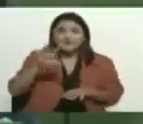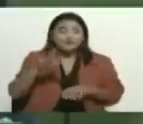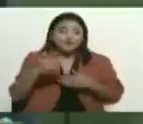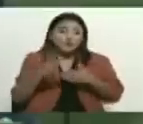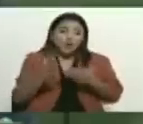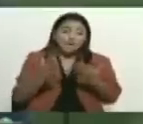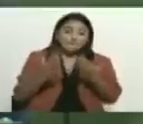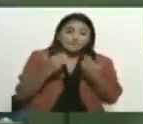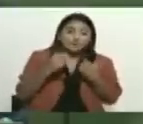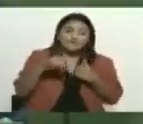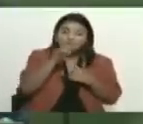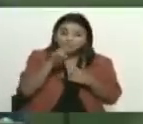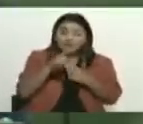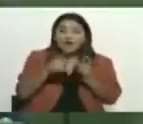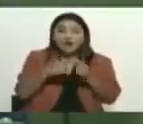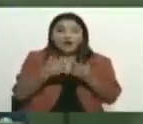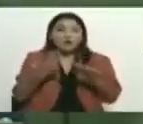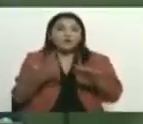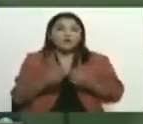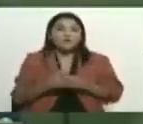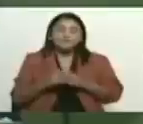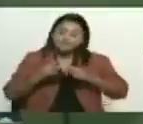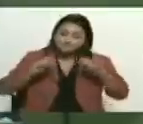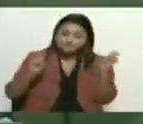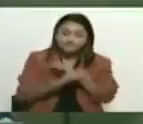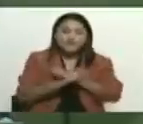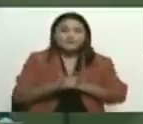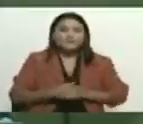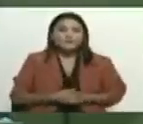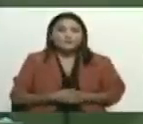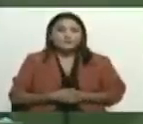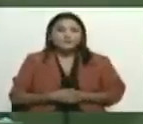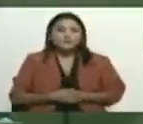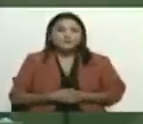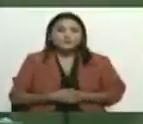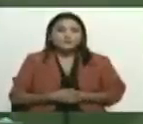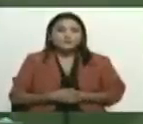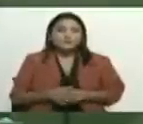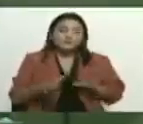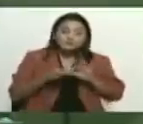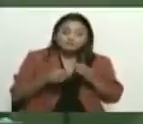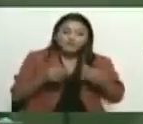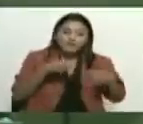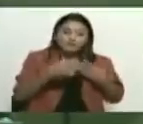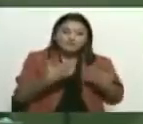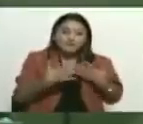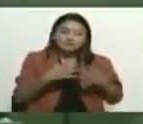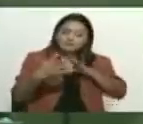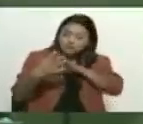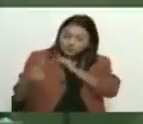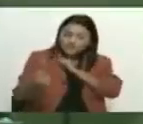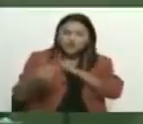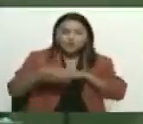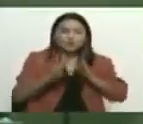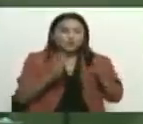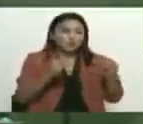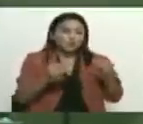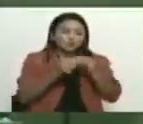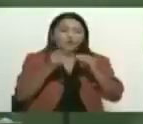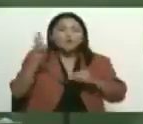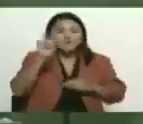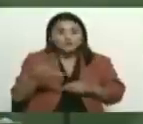contadas excepciones, han superado el incómodo episodio y han regresado al camino de la diplomacia y el entendimiento entre